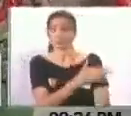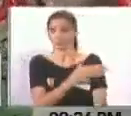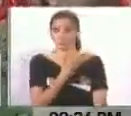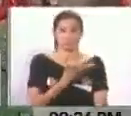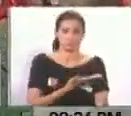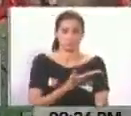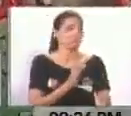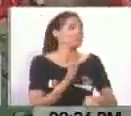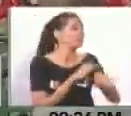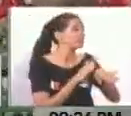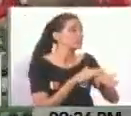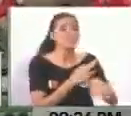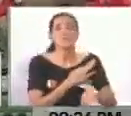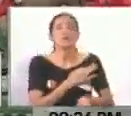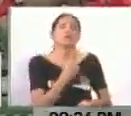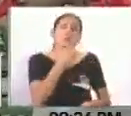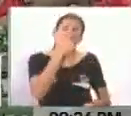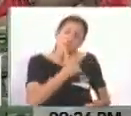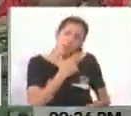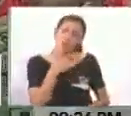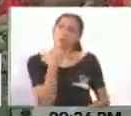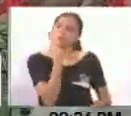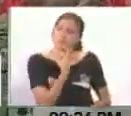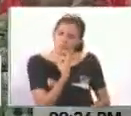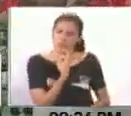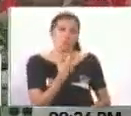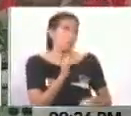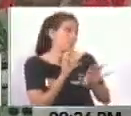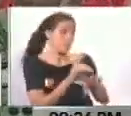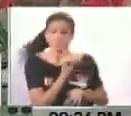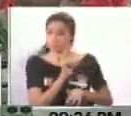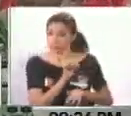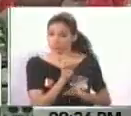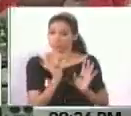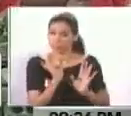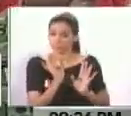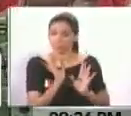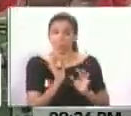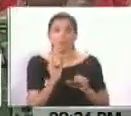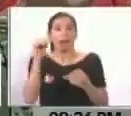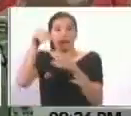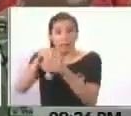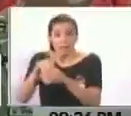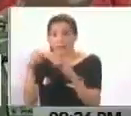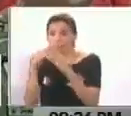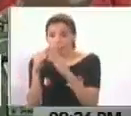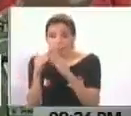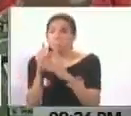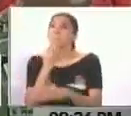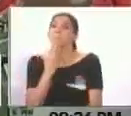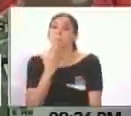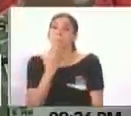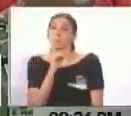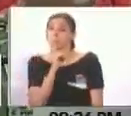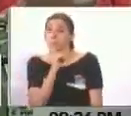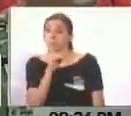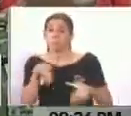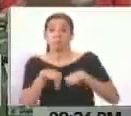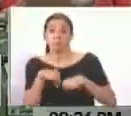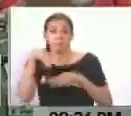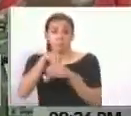Señor Amargado, esto es en serio, esto no es mamando gallo. Nosotros no nos vamos a quedar en la casa. Nosotros nos